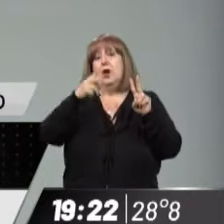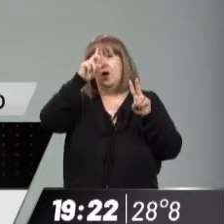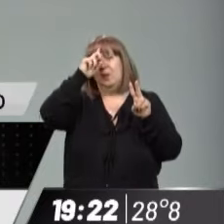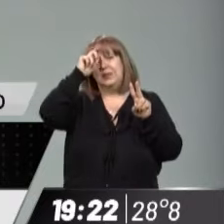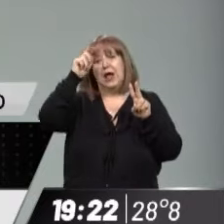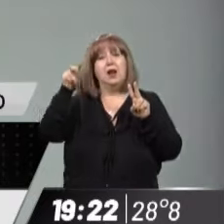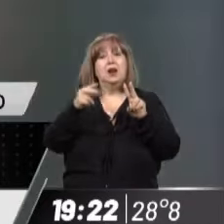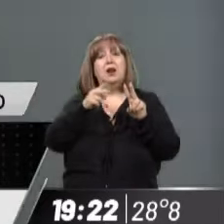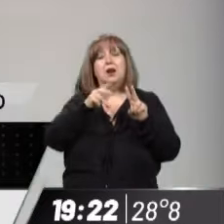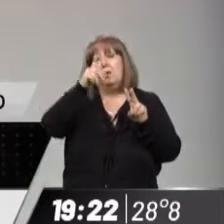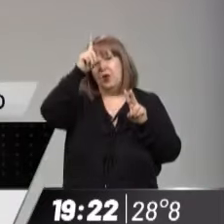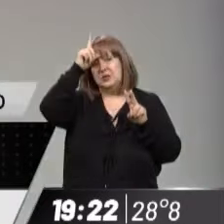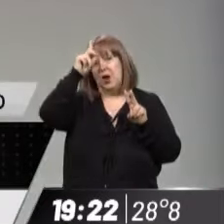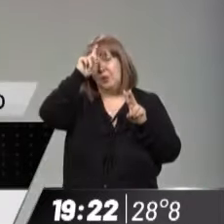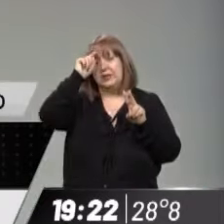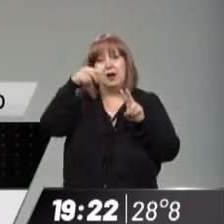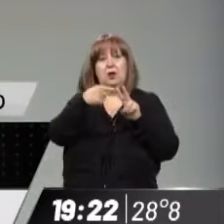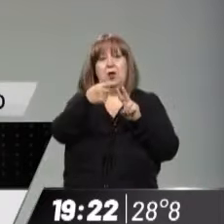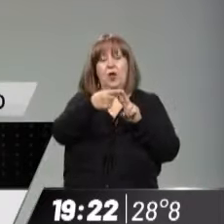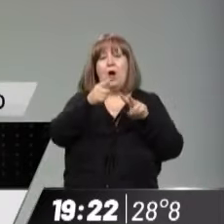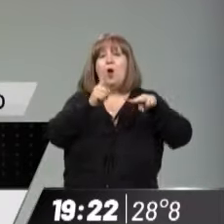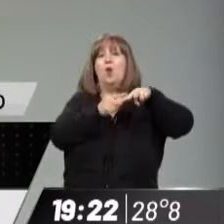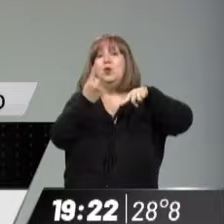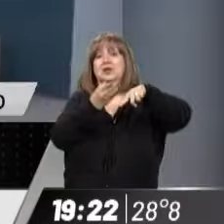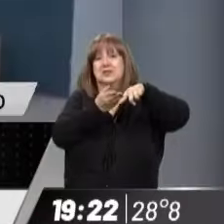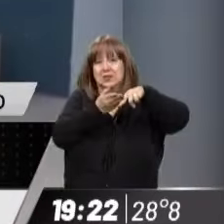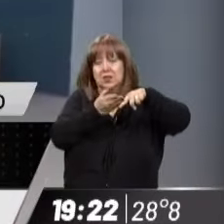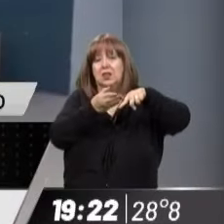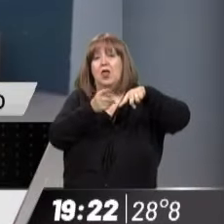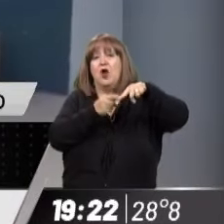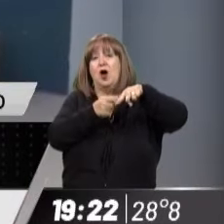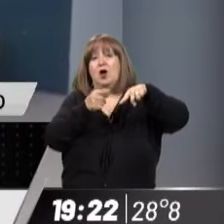policial, que todavía están allí, con